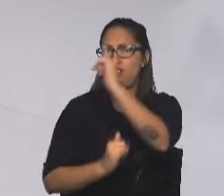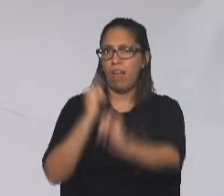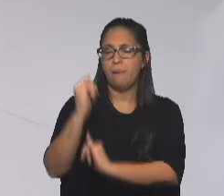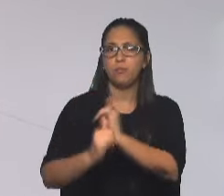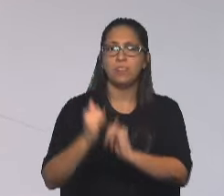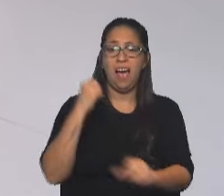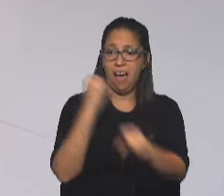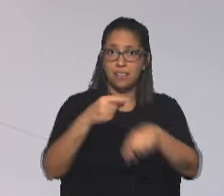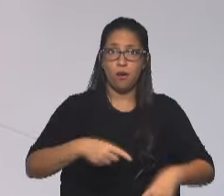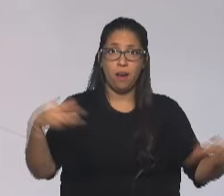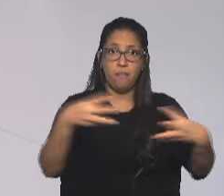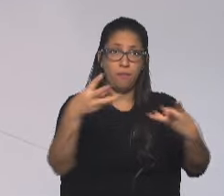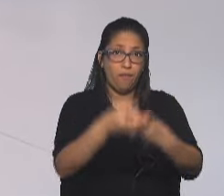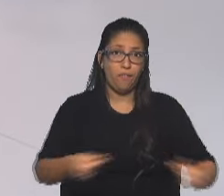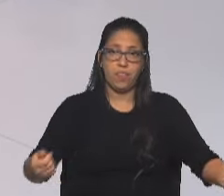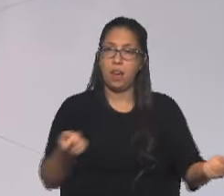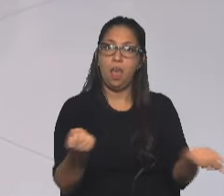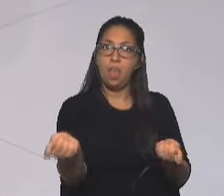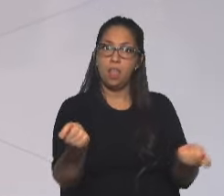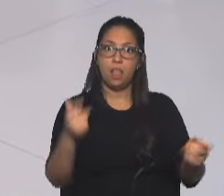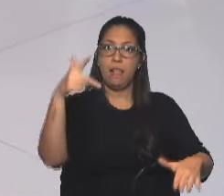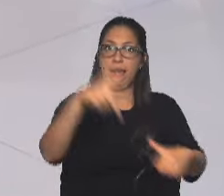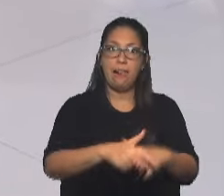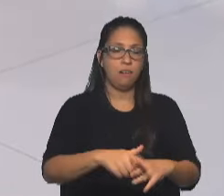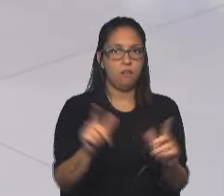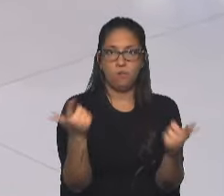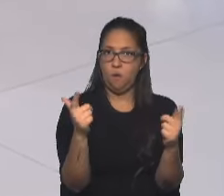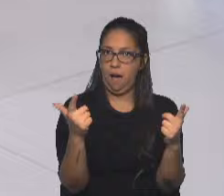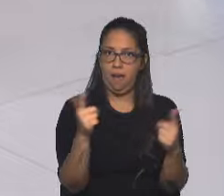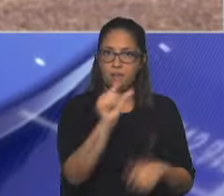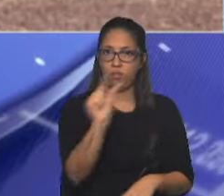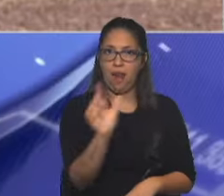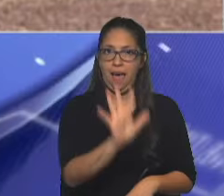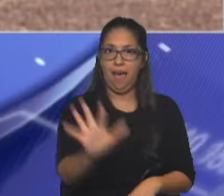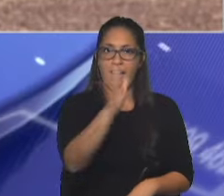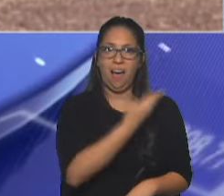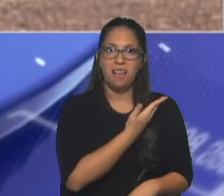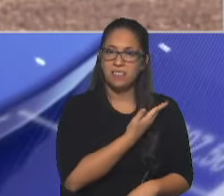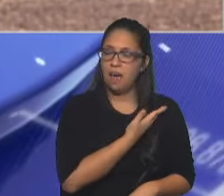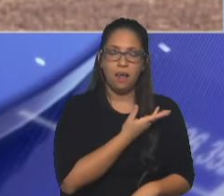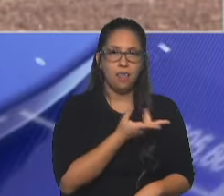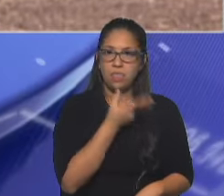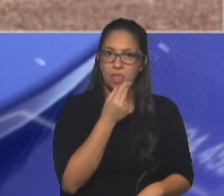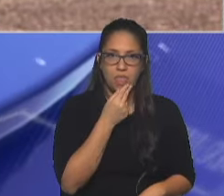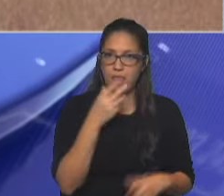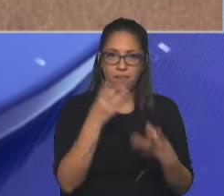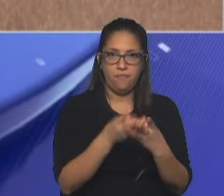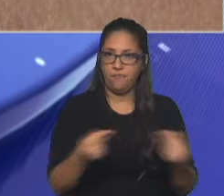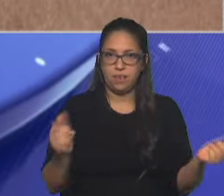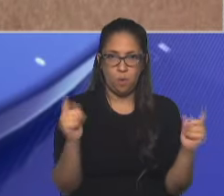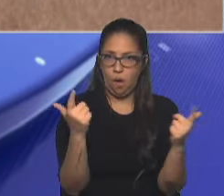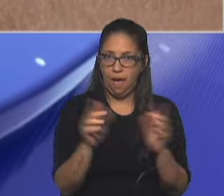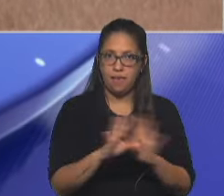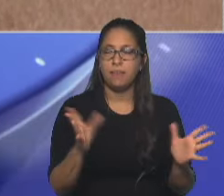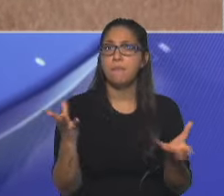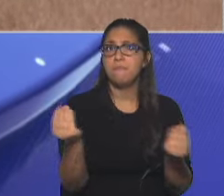hay un cese al fuego, no hay una negociación para terminar la guerra en la Franja de Gaza, y no solo eso, sino que el temor es